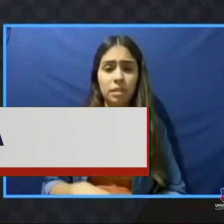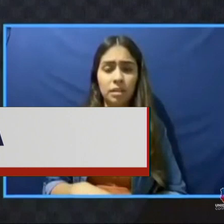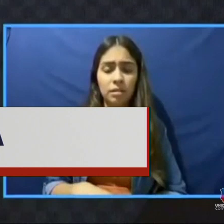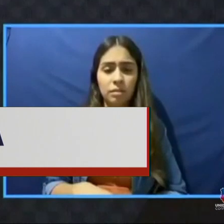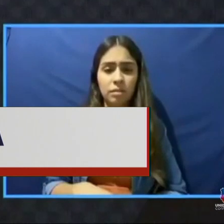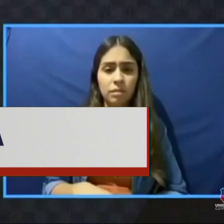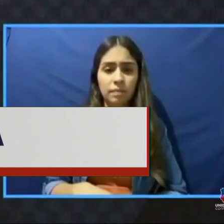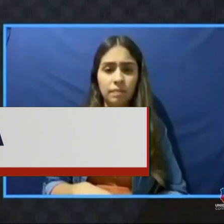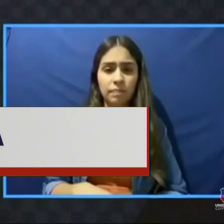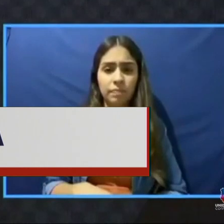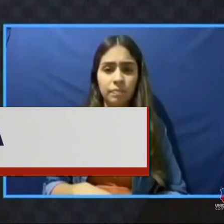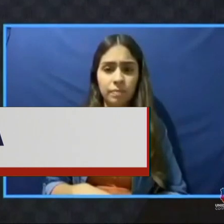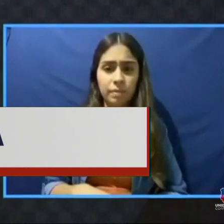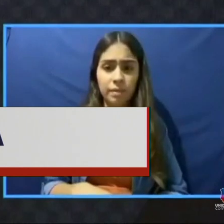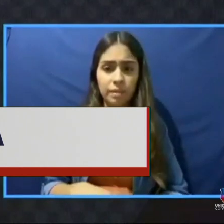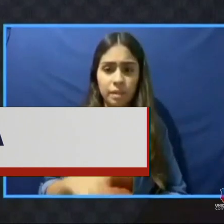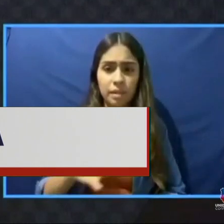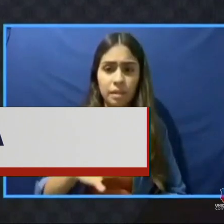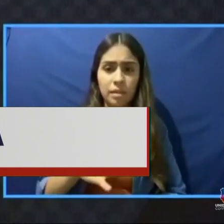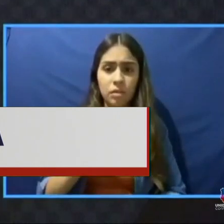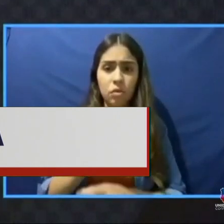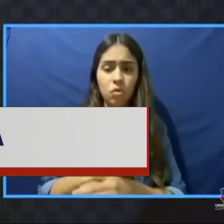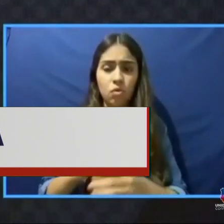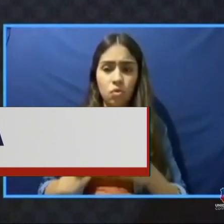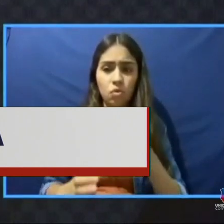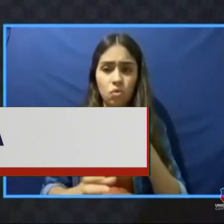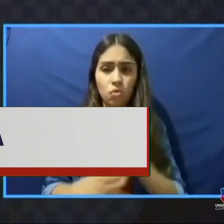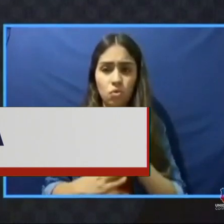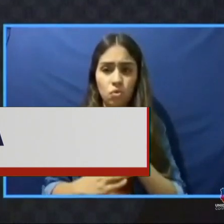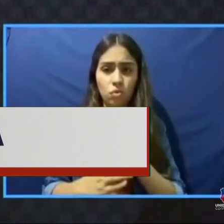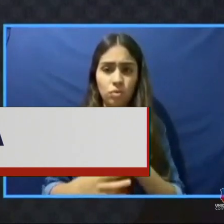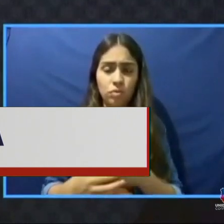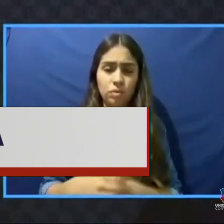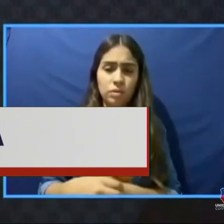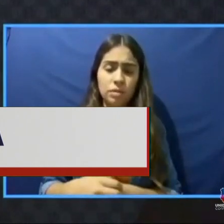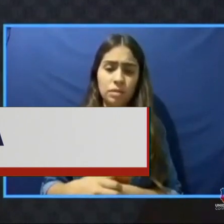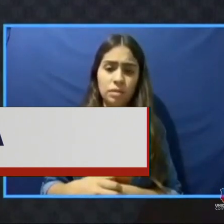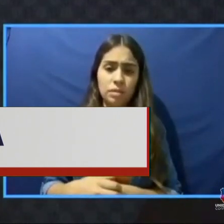propia naturaleza nosotros no podemos aquí